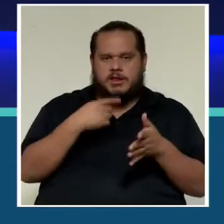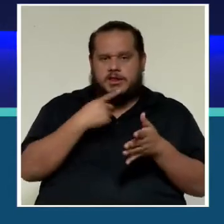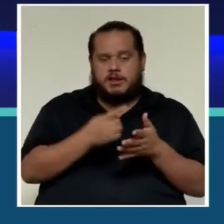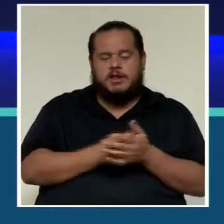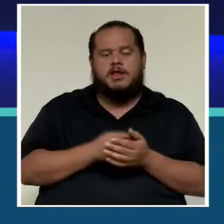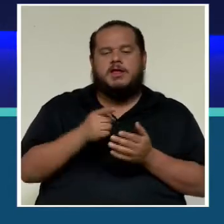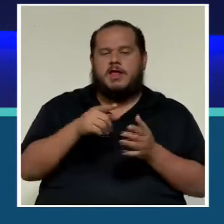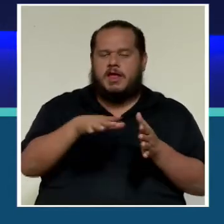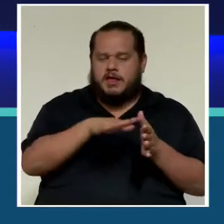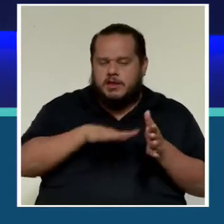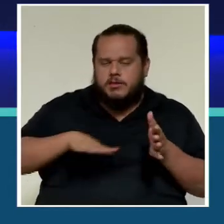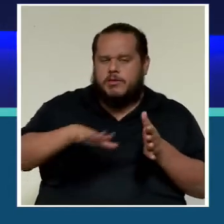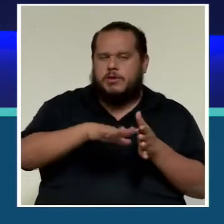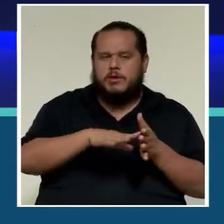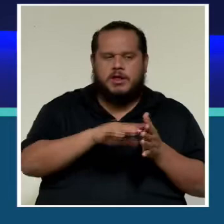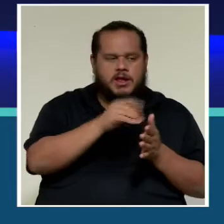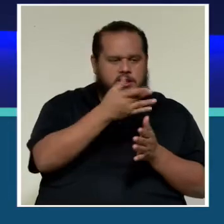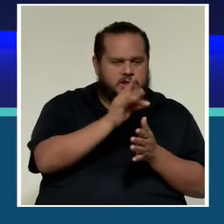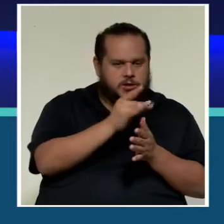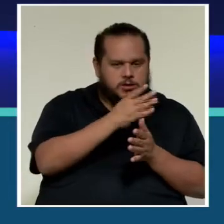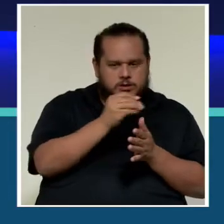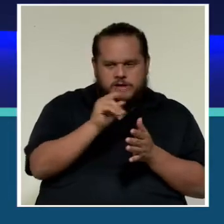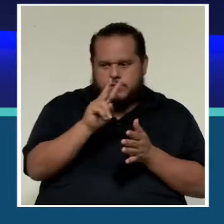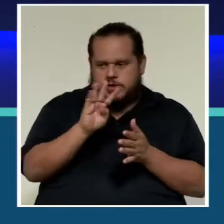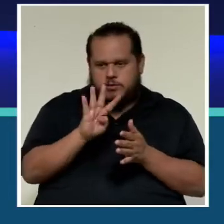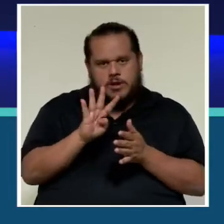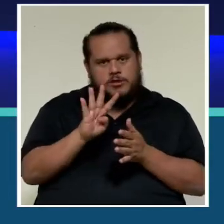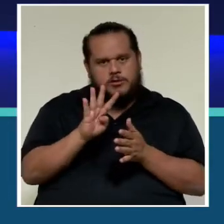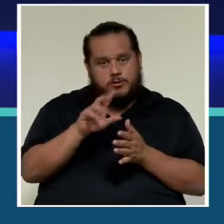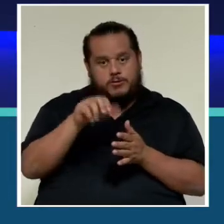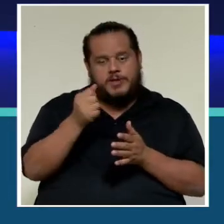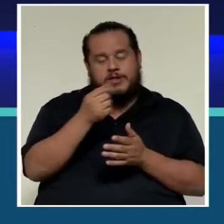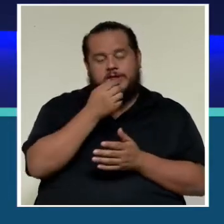se percibirá entre 18 y 24 meses.